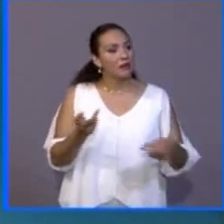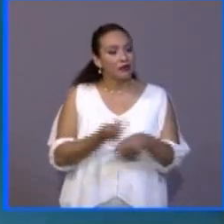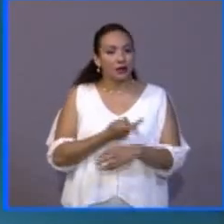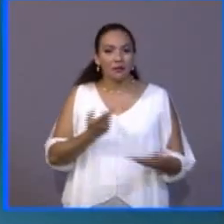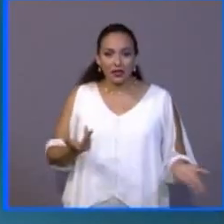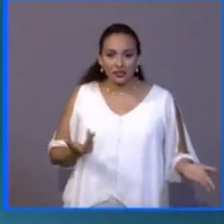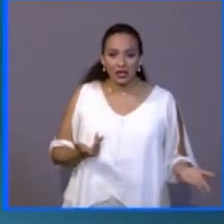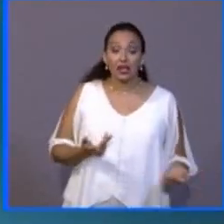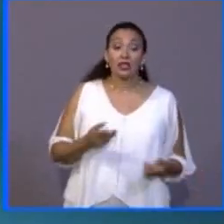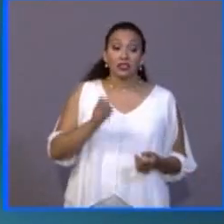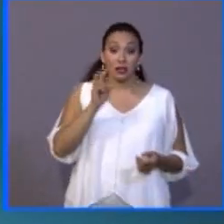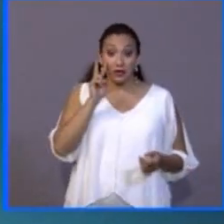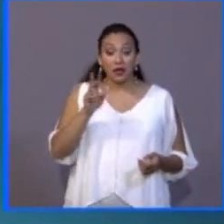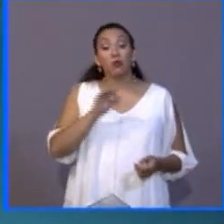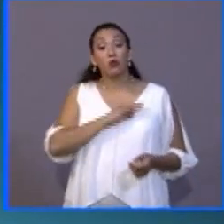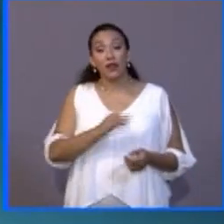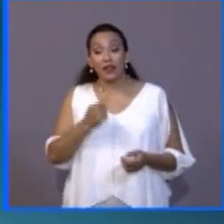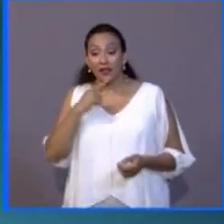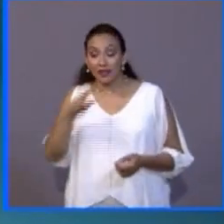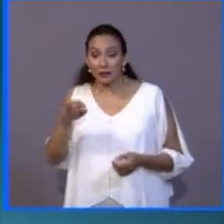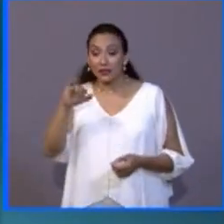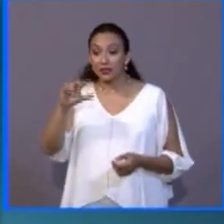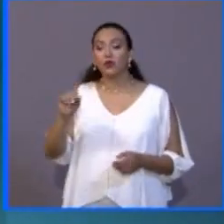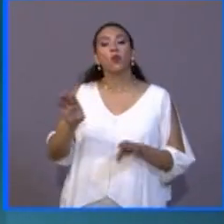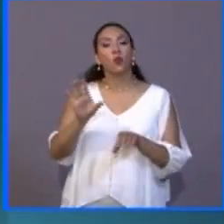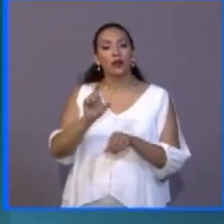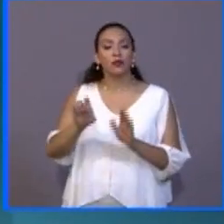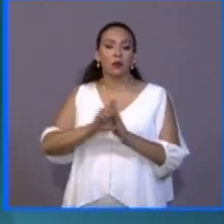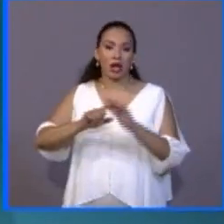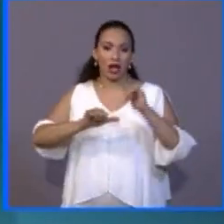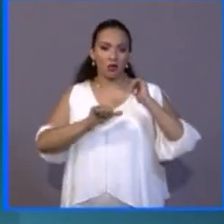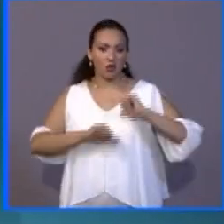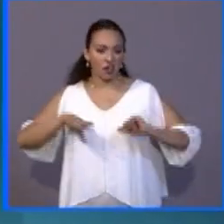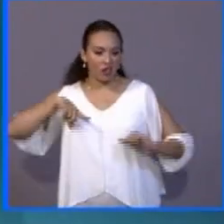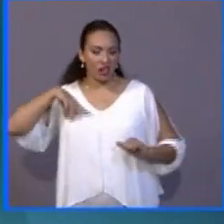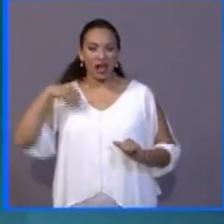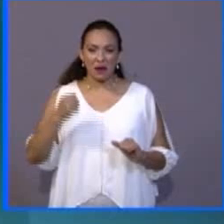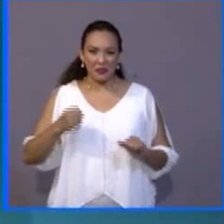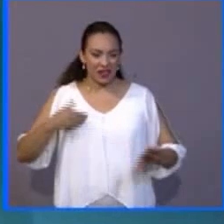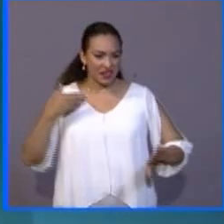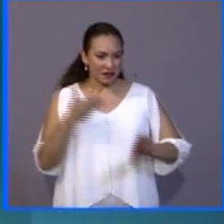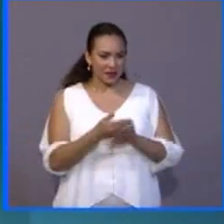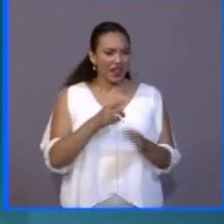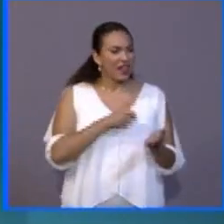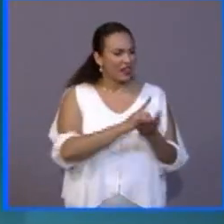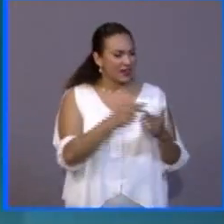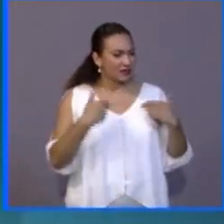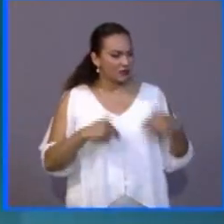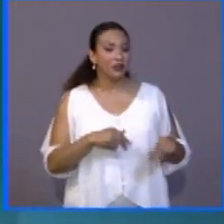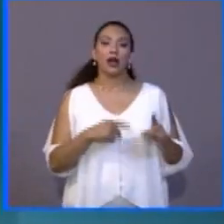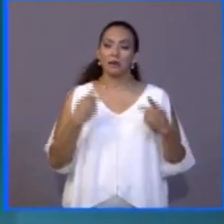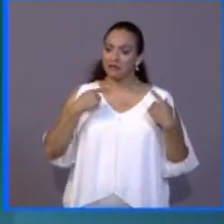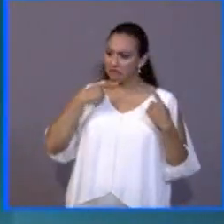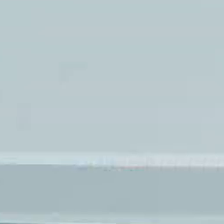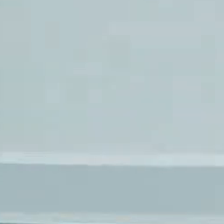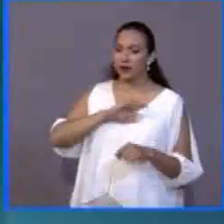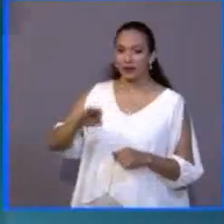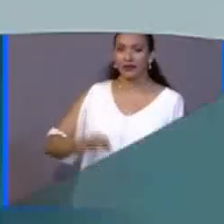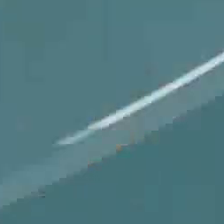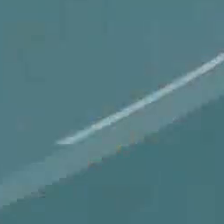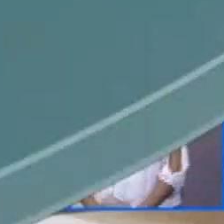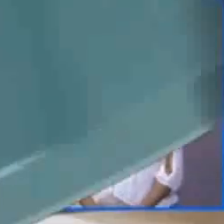pueden suspender o no un acto de autoridad que sientan que vulnera sus derechos fundamentales.